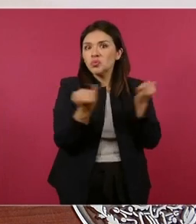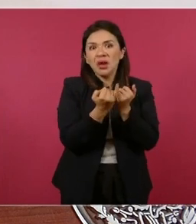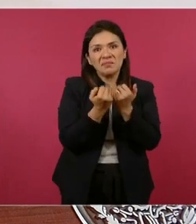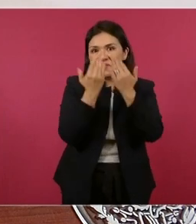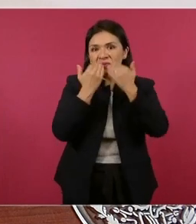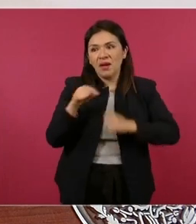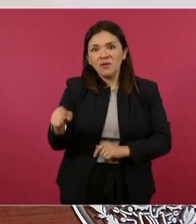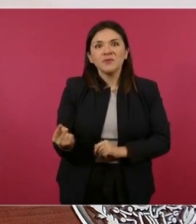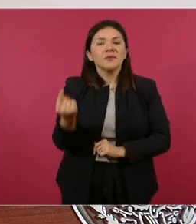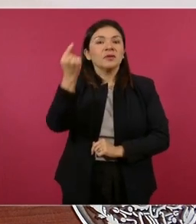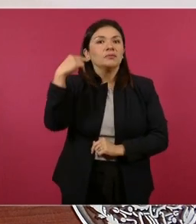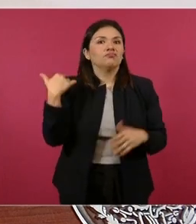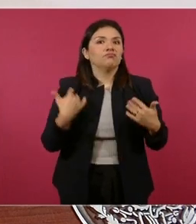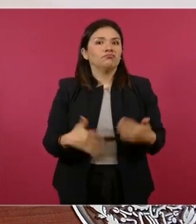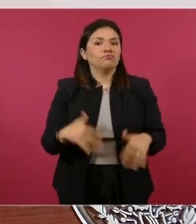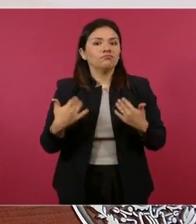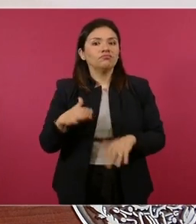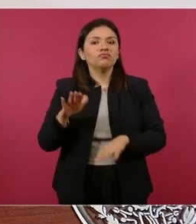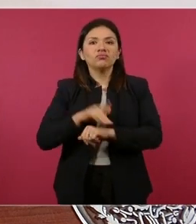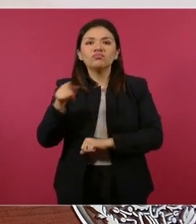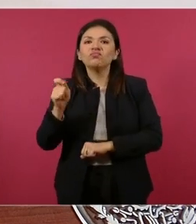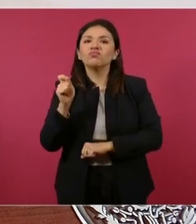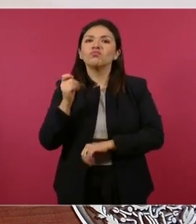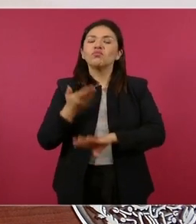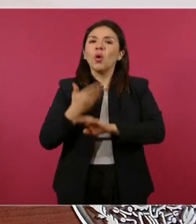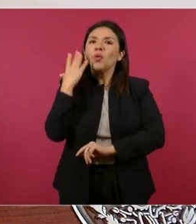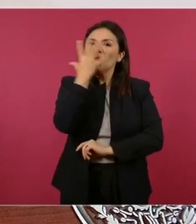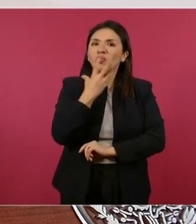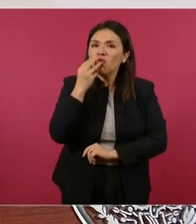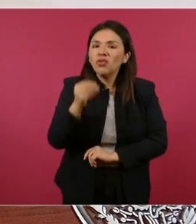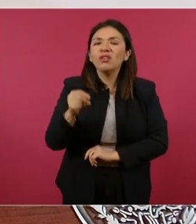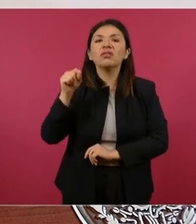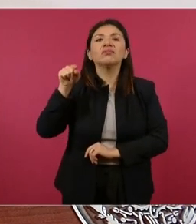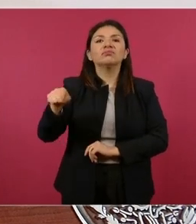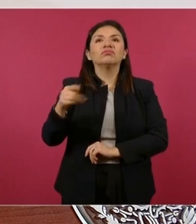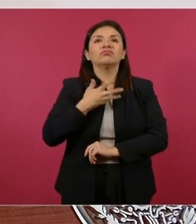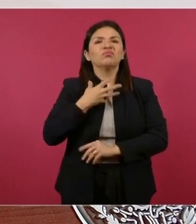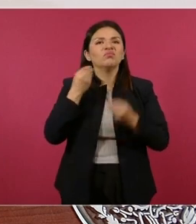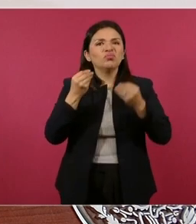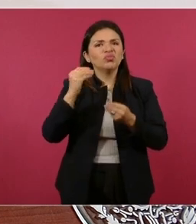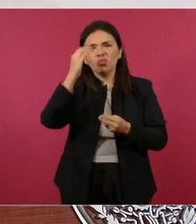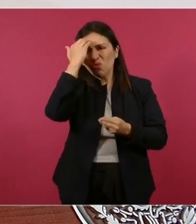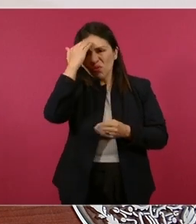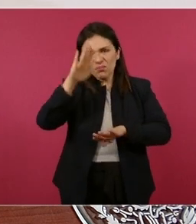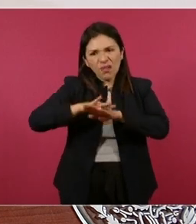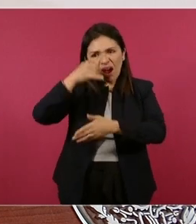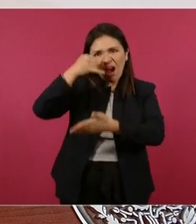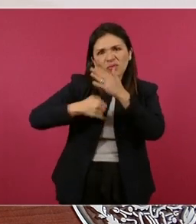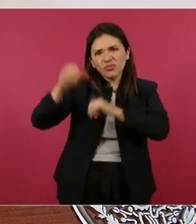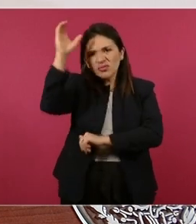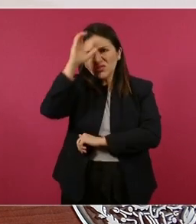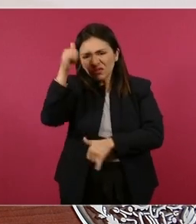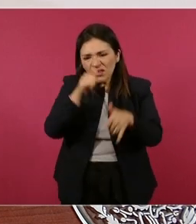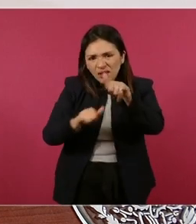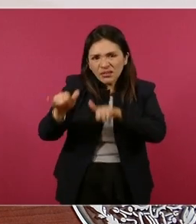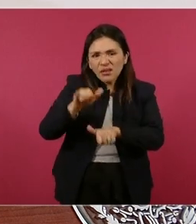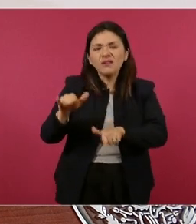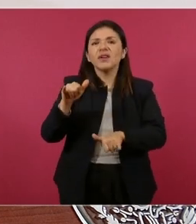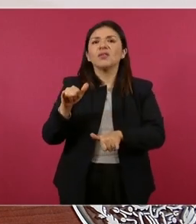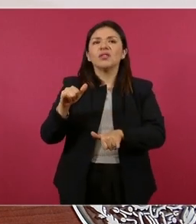por su belleza, por su adelanto científico, por el arte,